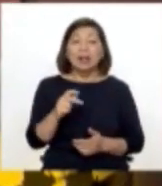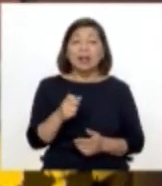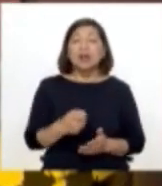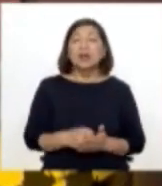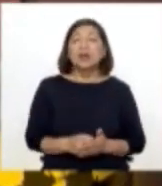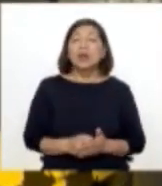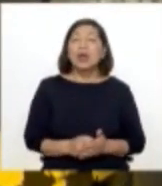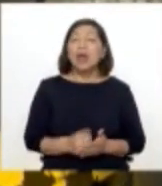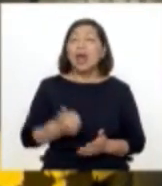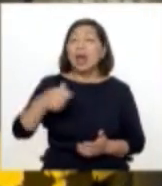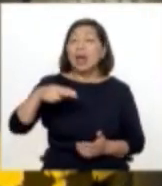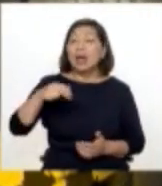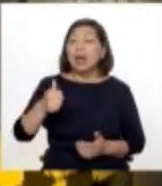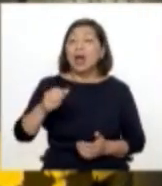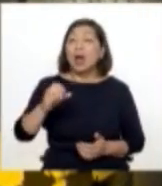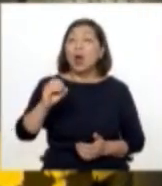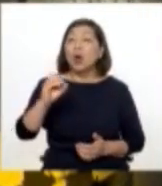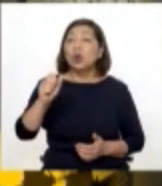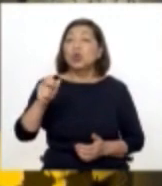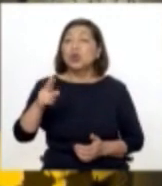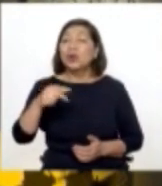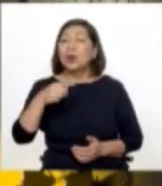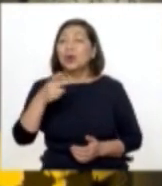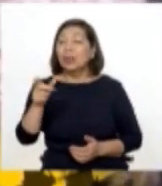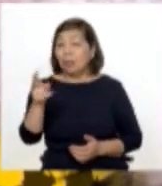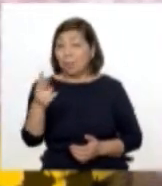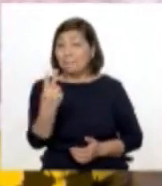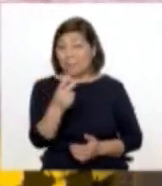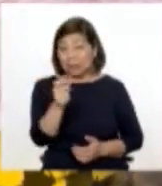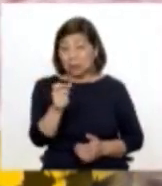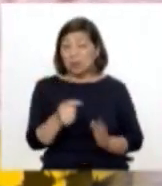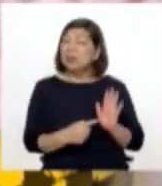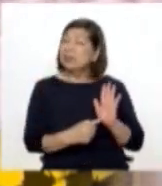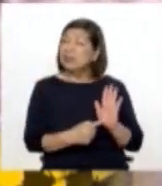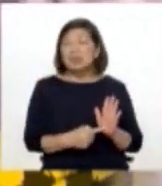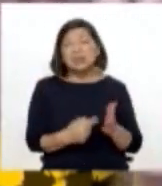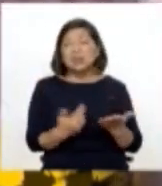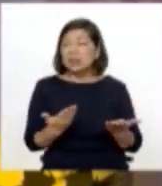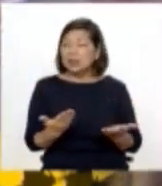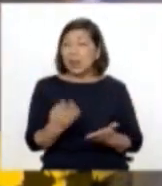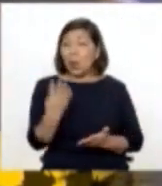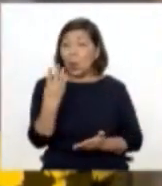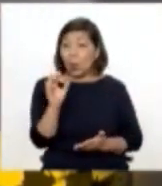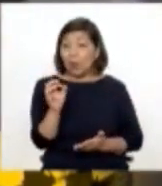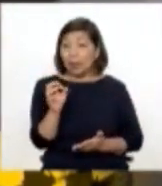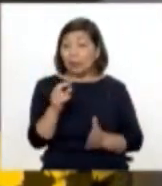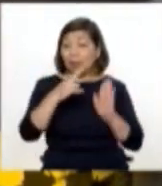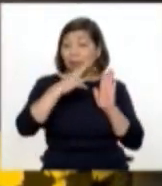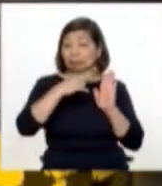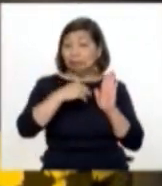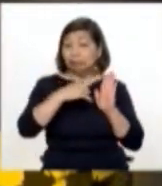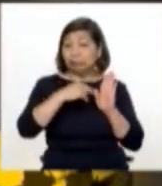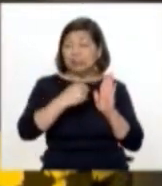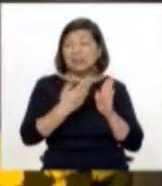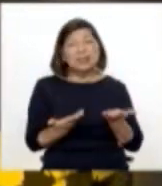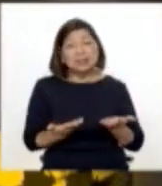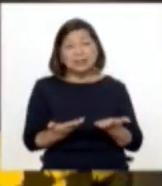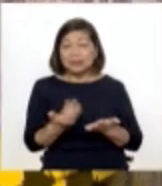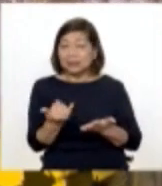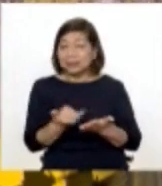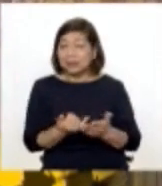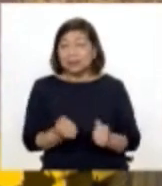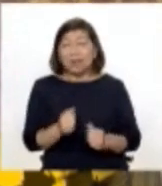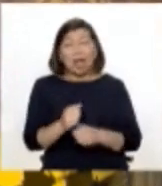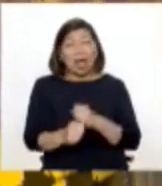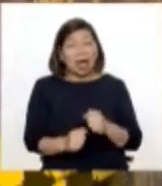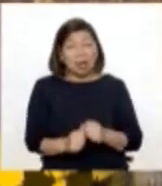Ana Osorio y Xavi Gracia. Esta es una muestra compuesta por 40 pinturas realizadas durante